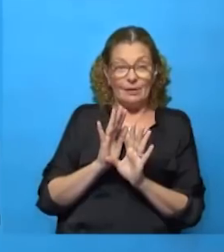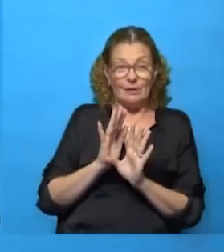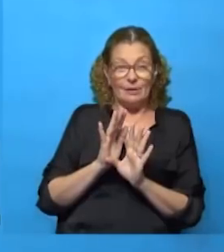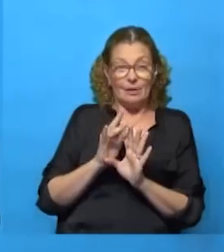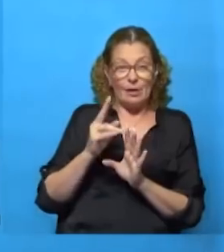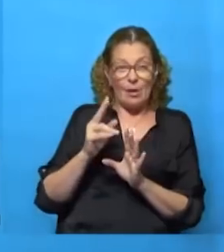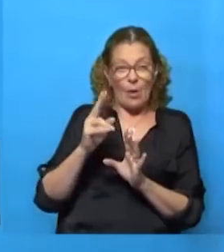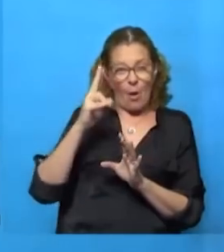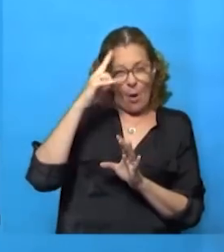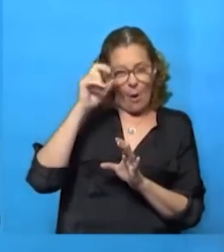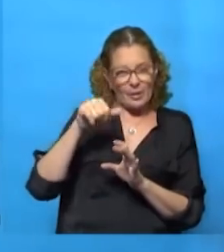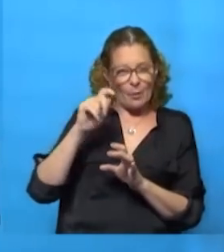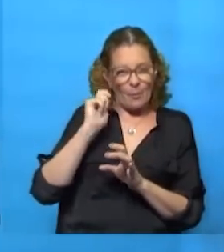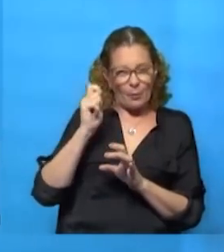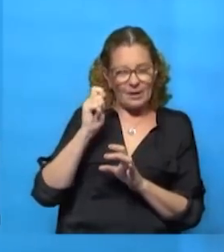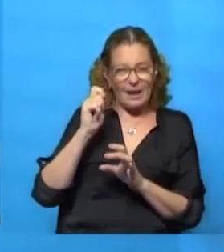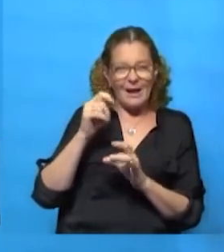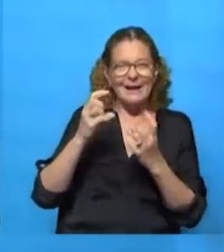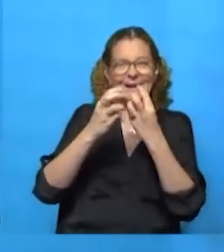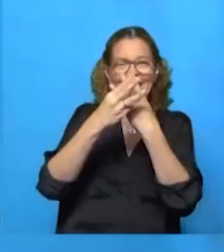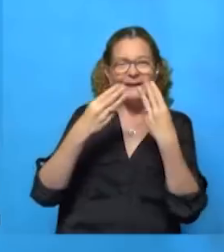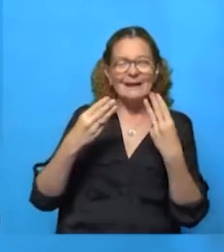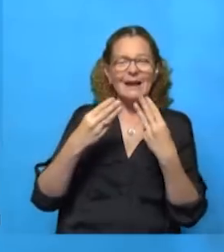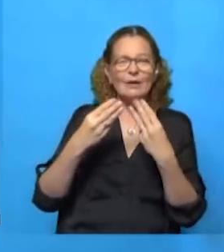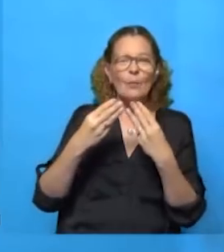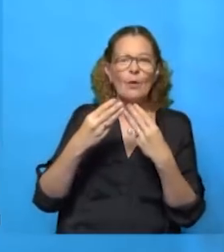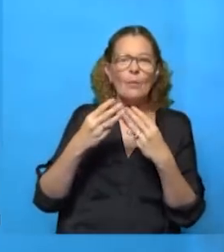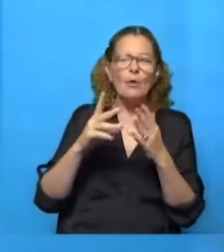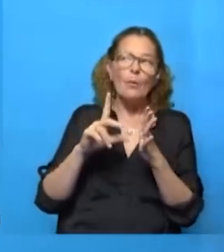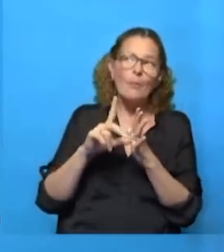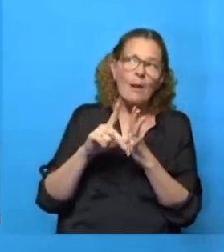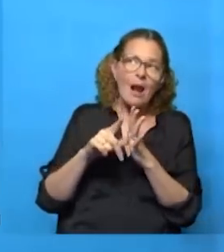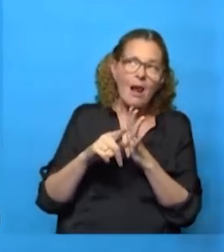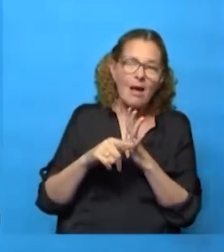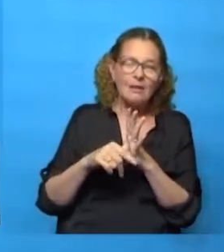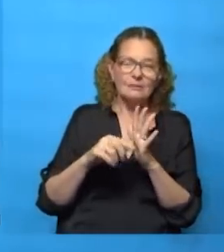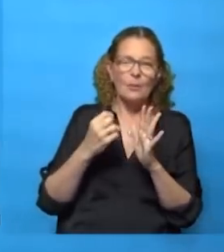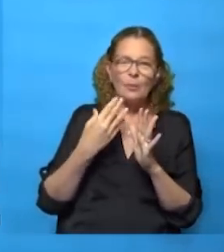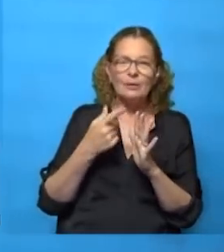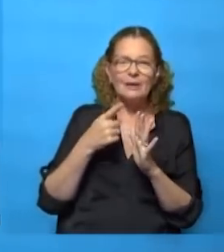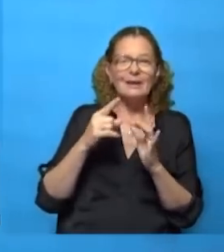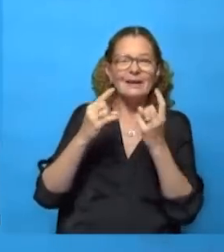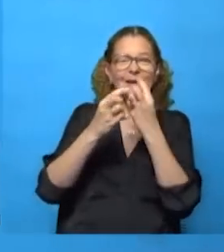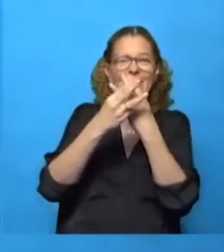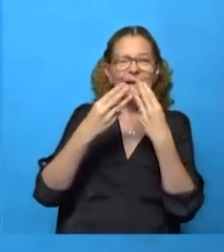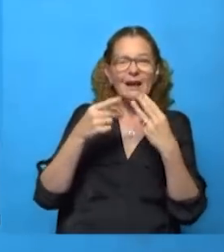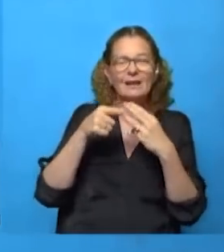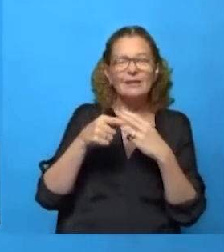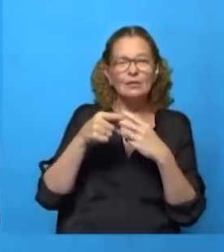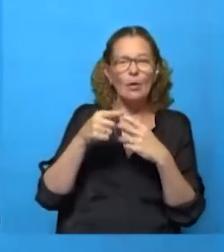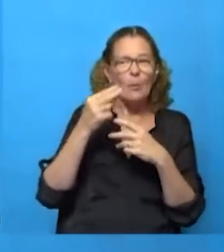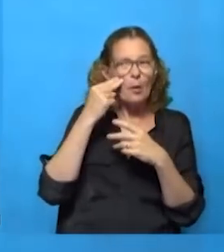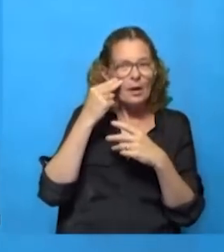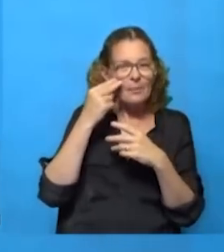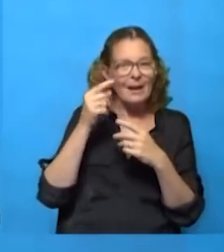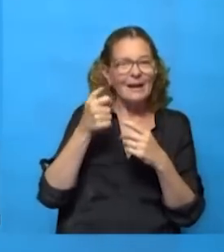fenómenos de opinión pública en general tiende a ser de reacción más lenta porque en general estos casos pero